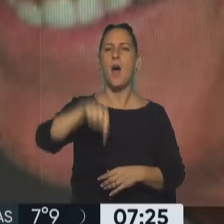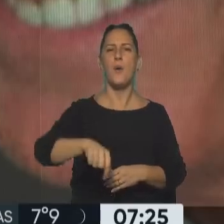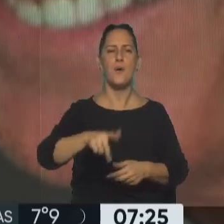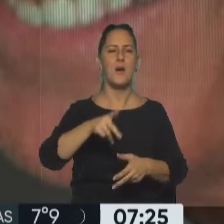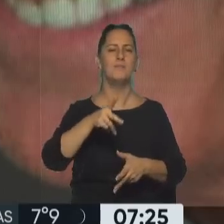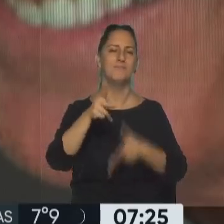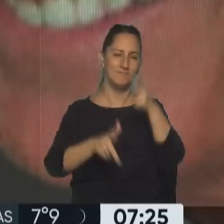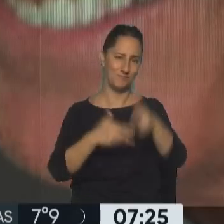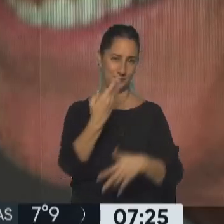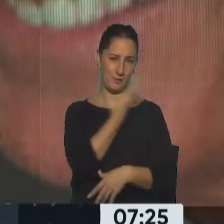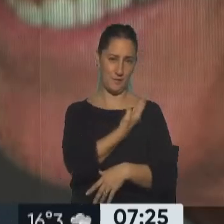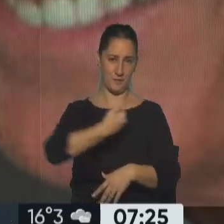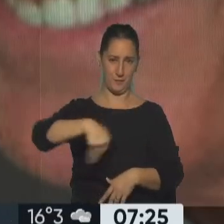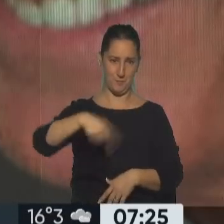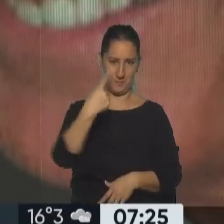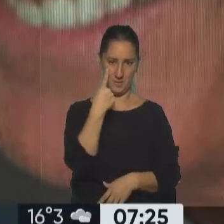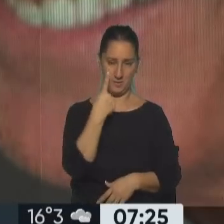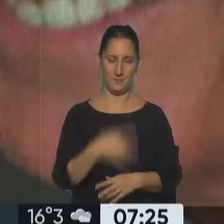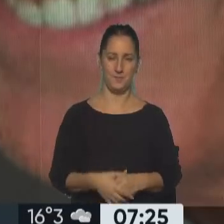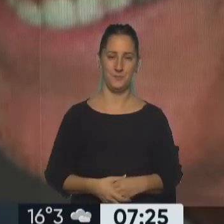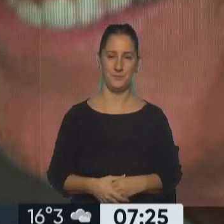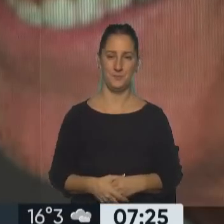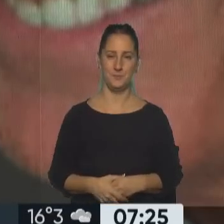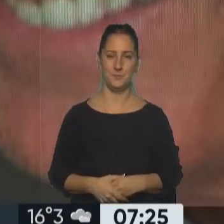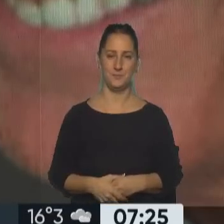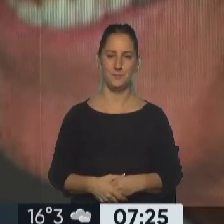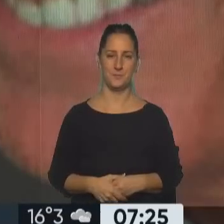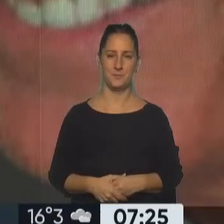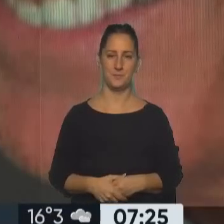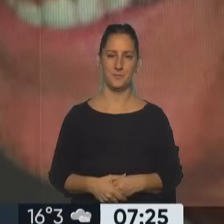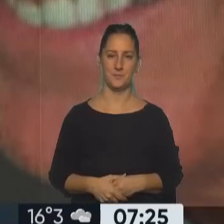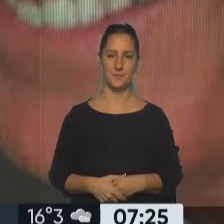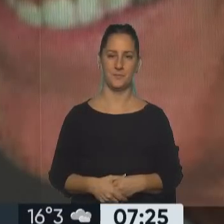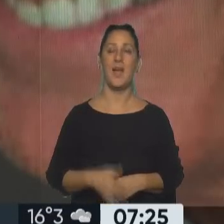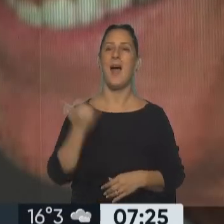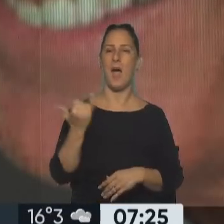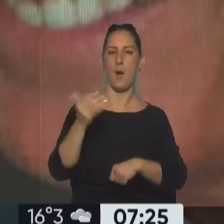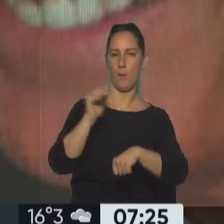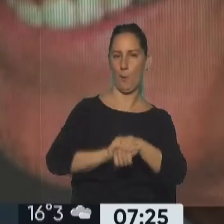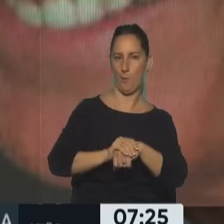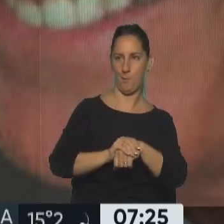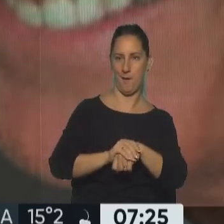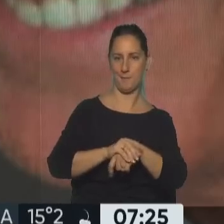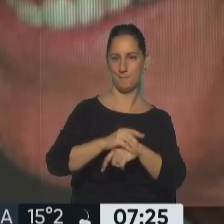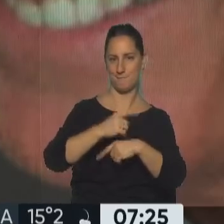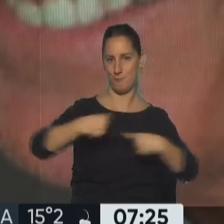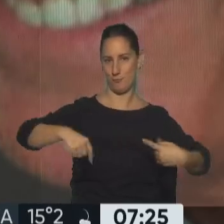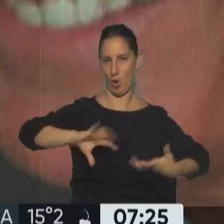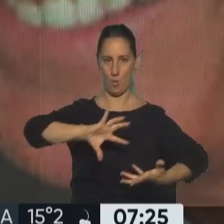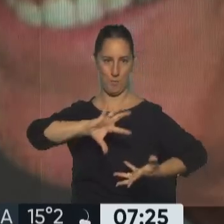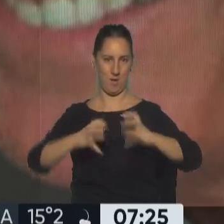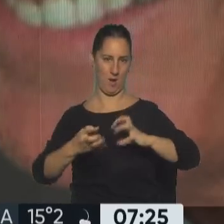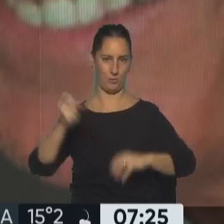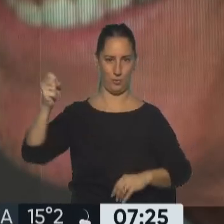otra vez del Fondo Monetario Internacional, que es causante de causa y consecuencia, te podría decir, de varios problemas que tenemos hoy